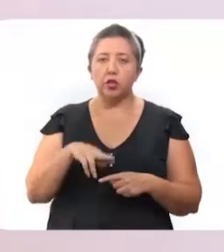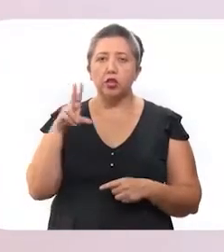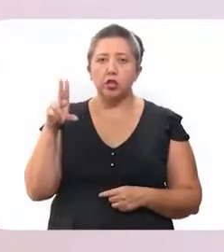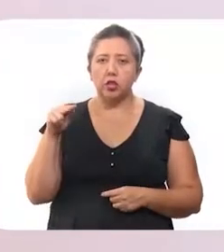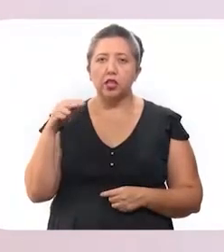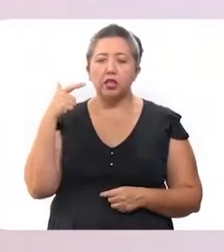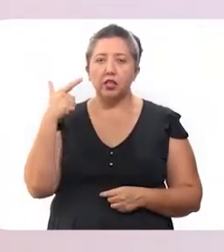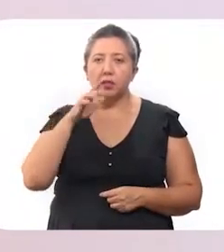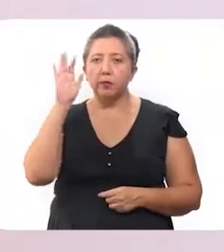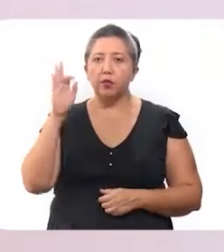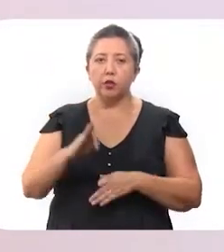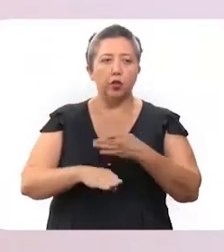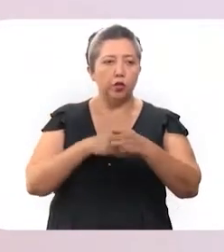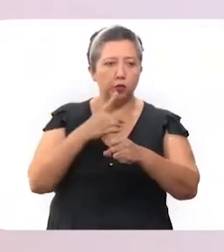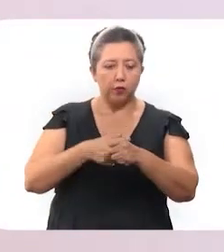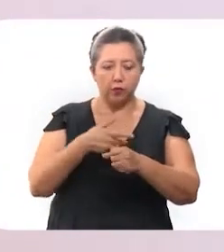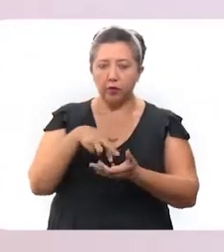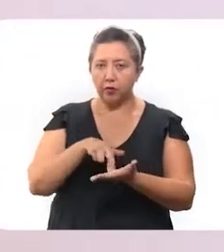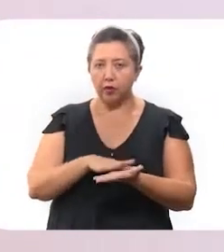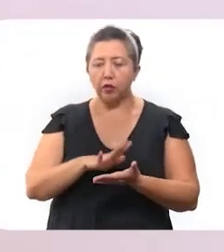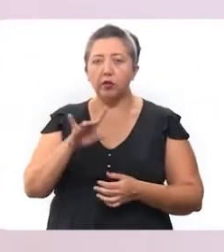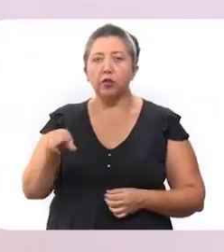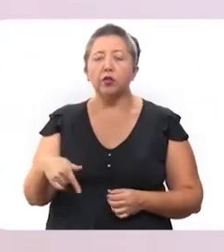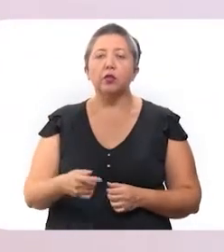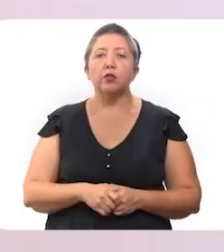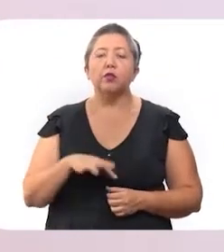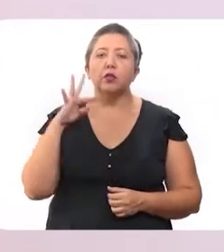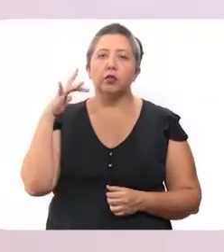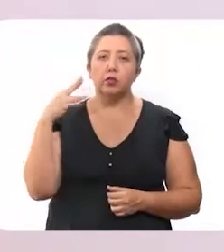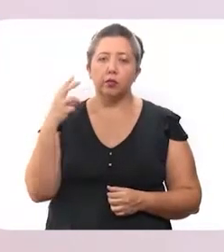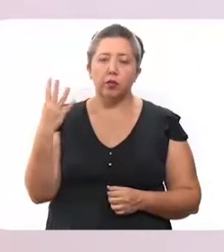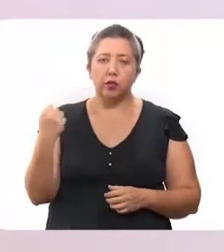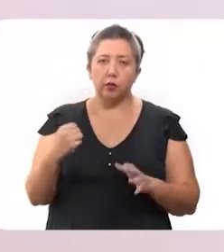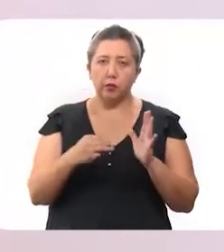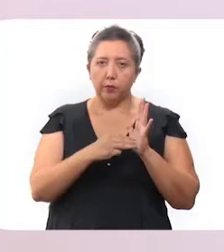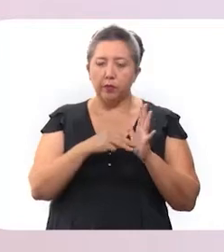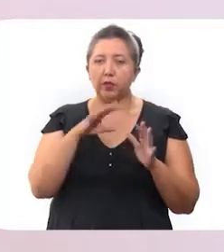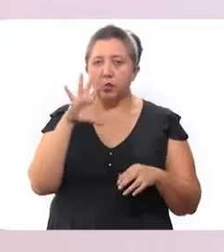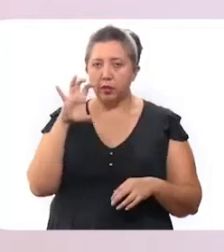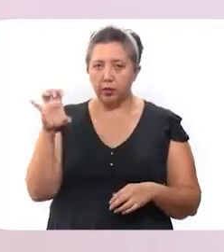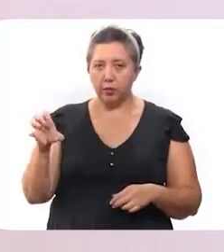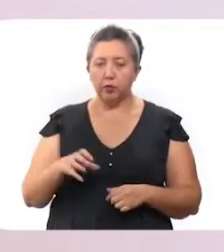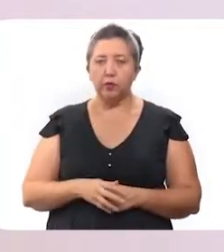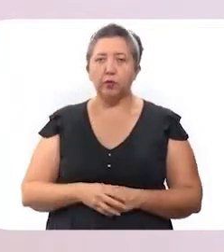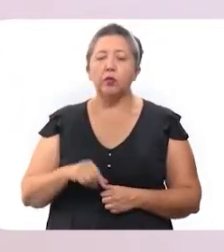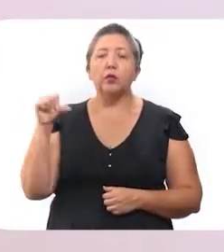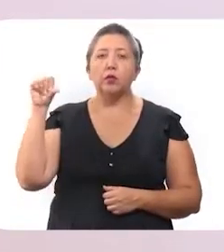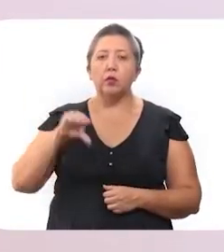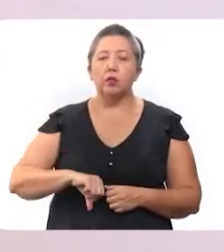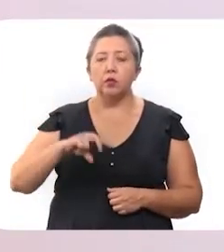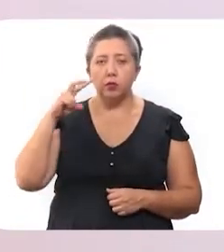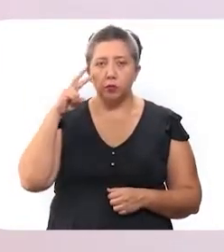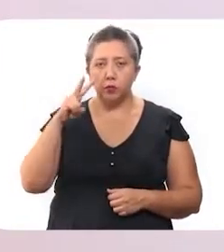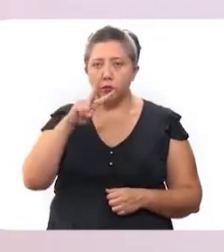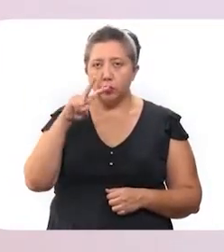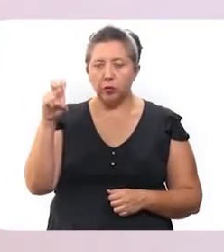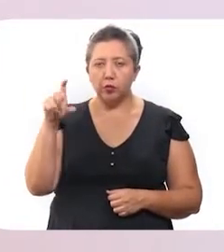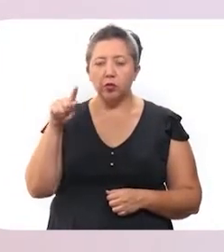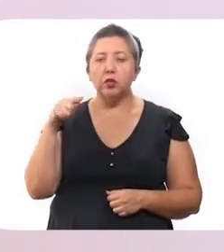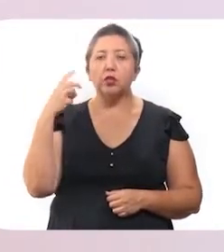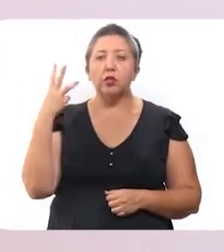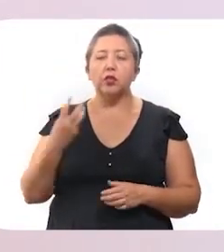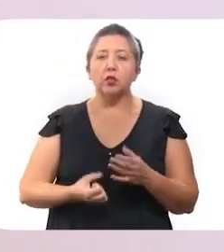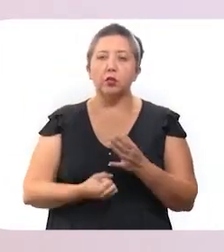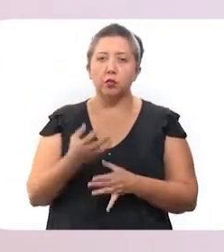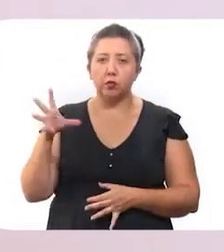representa el 87% del total de contagios registrados, que son 59.500. Hoy se detectaron